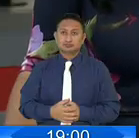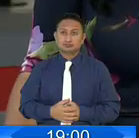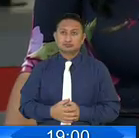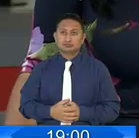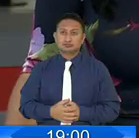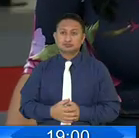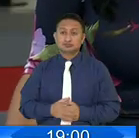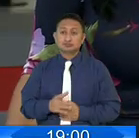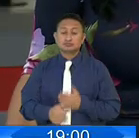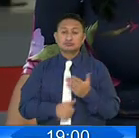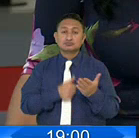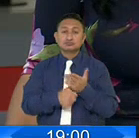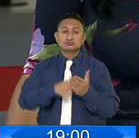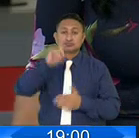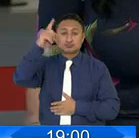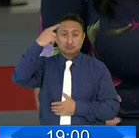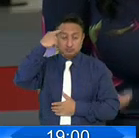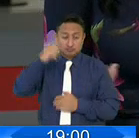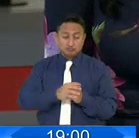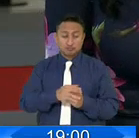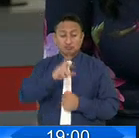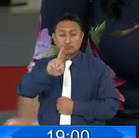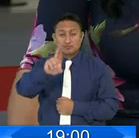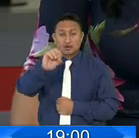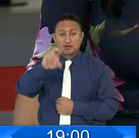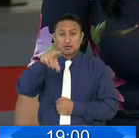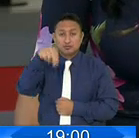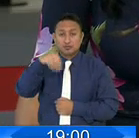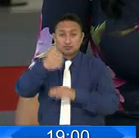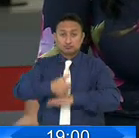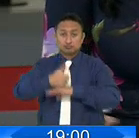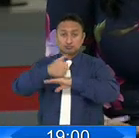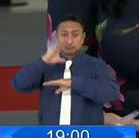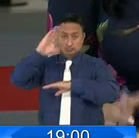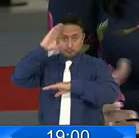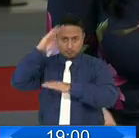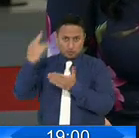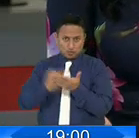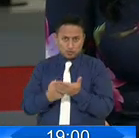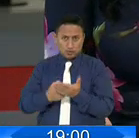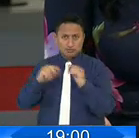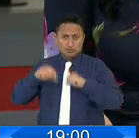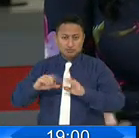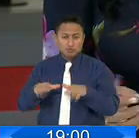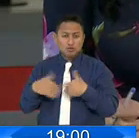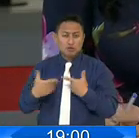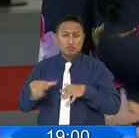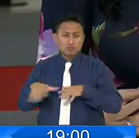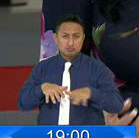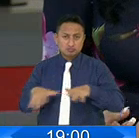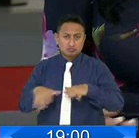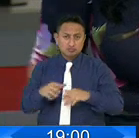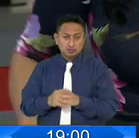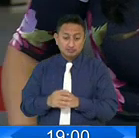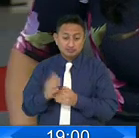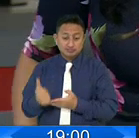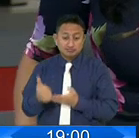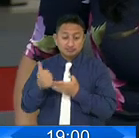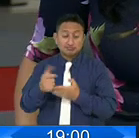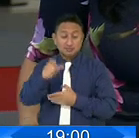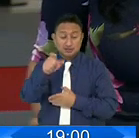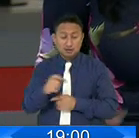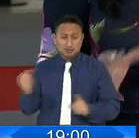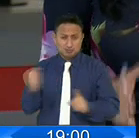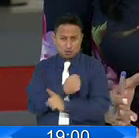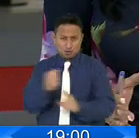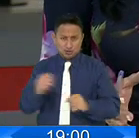La ministra de Gobierno, María Paula Romo, mantuvo reuniones con la cúpula policial a fin de delinear acciones que ayuden a erradicar los actos de